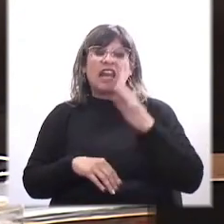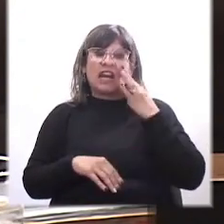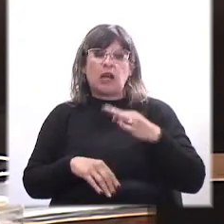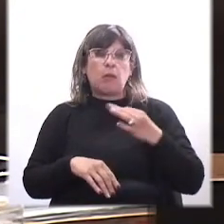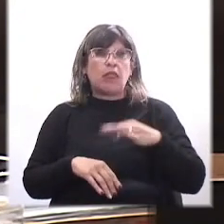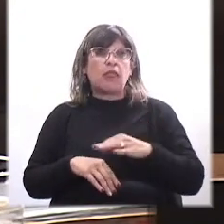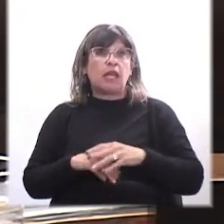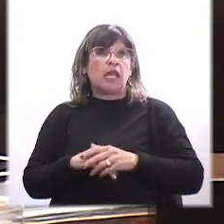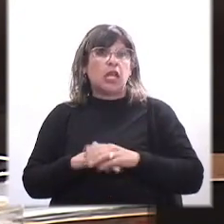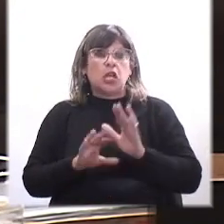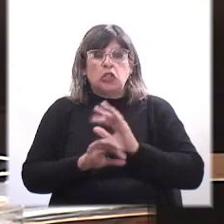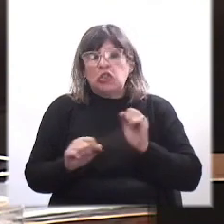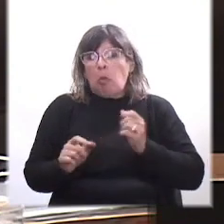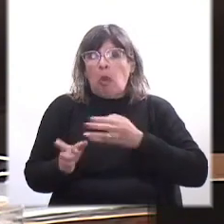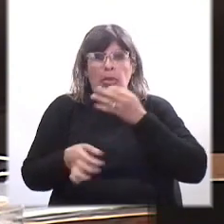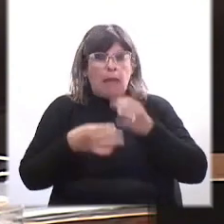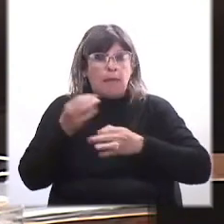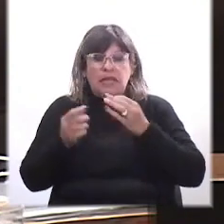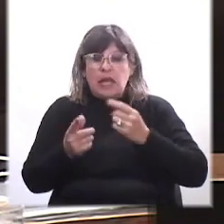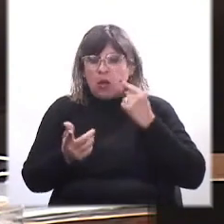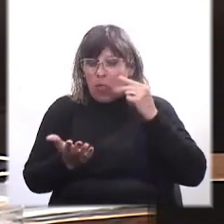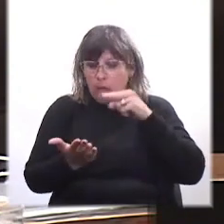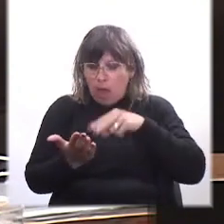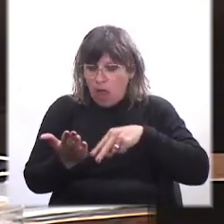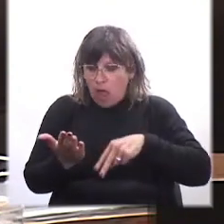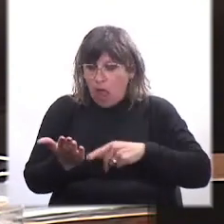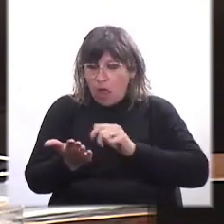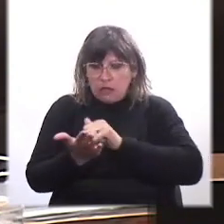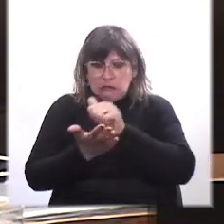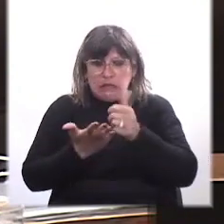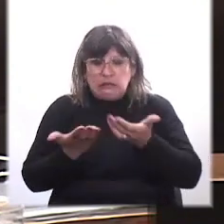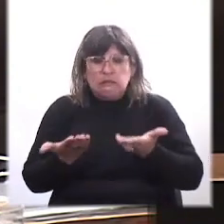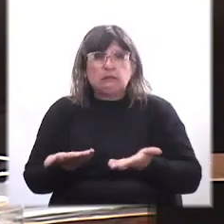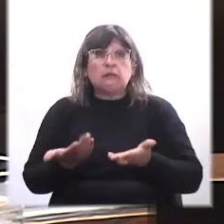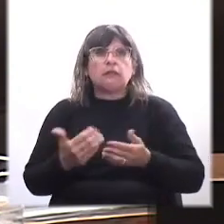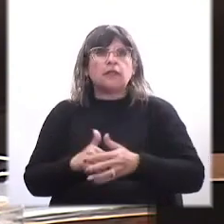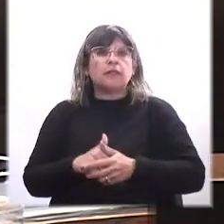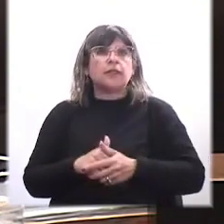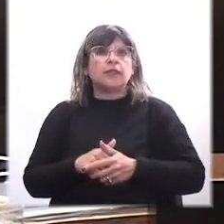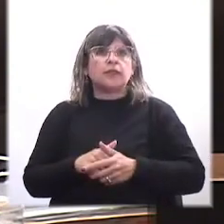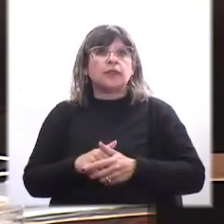Realmente es inexplicable cuando uno empieza a ver en detalle los